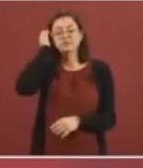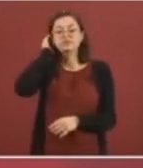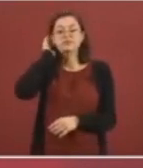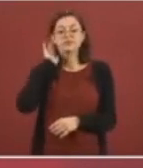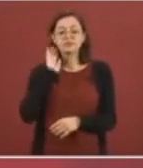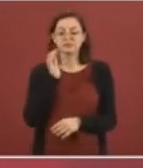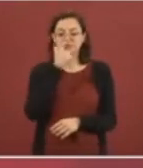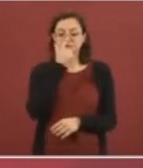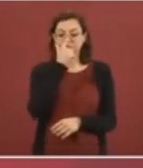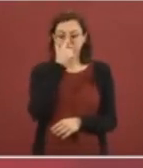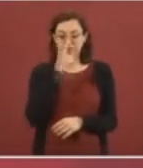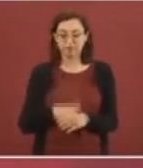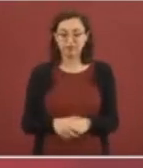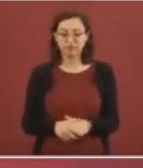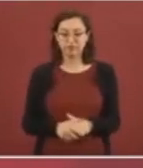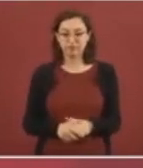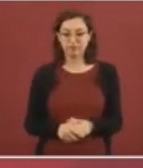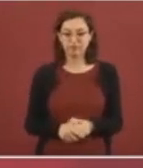manera,